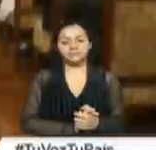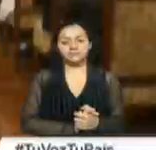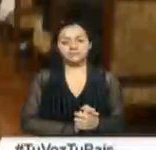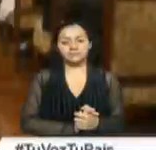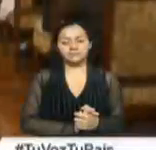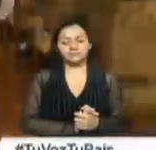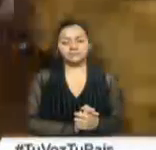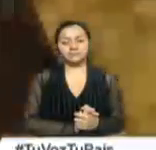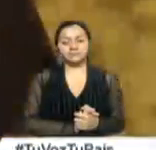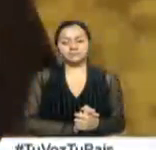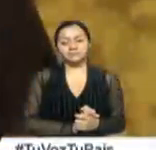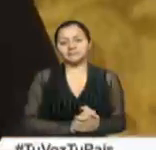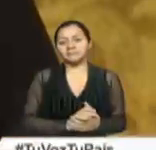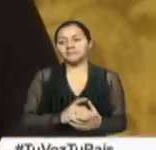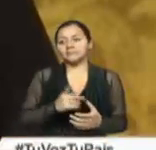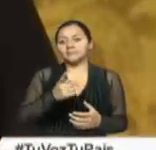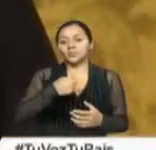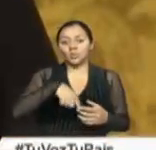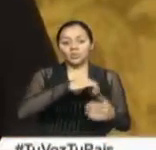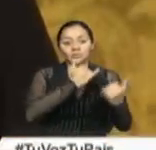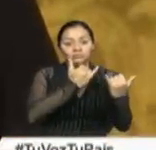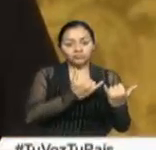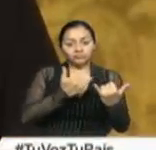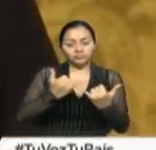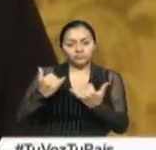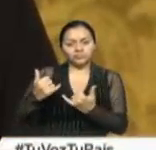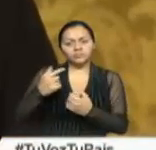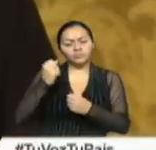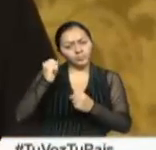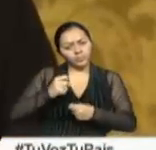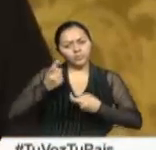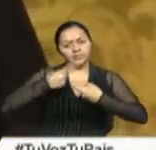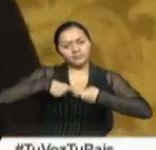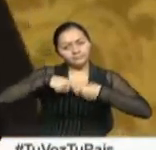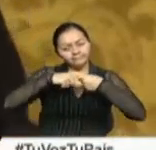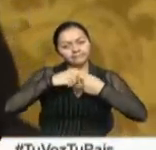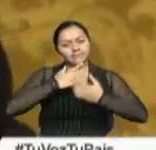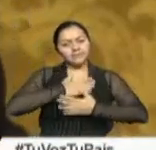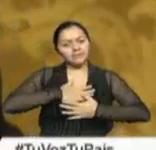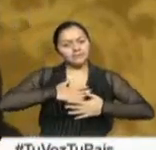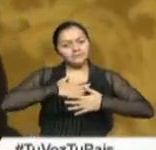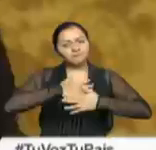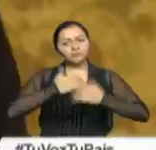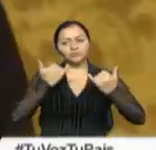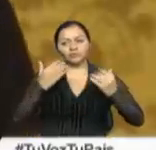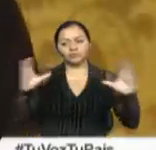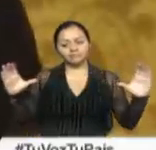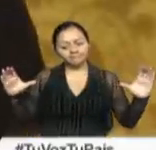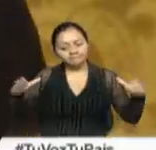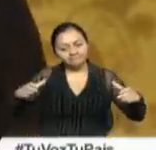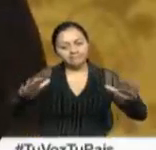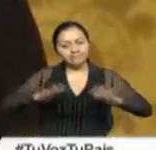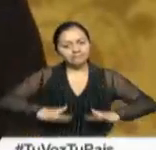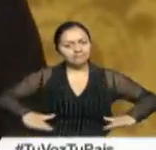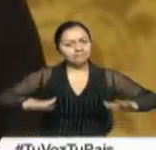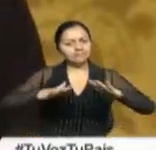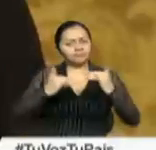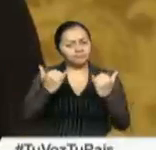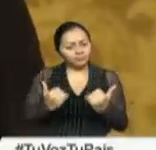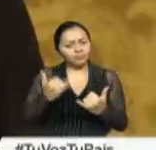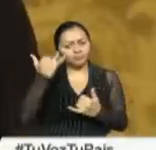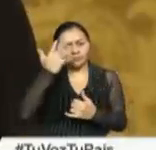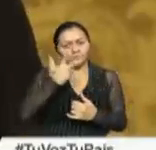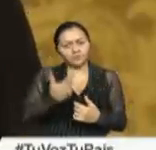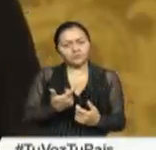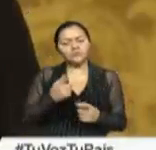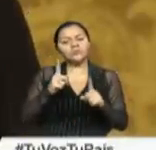Todo momento es bueno para hacer un paréntesis y disfrutar de un momento lindo, agradable como este, momento que